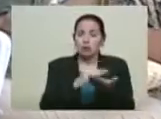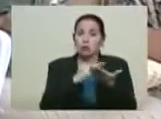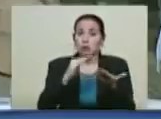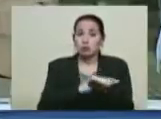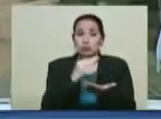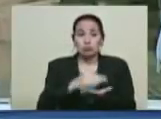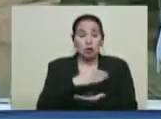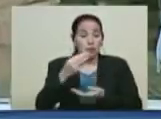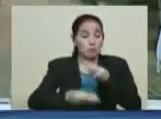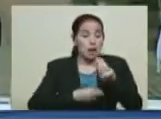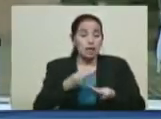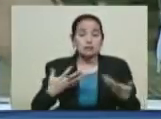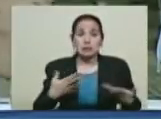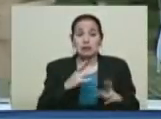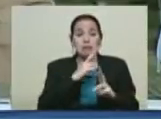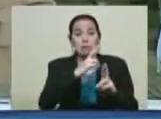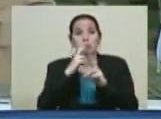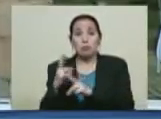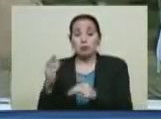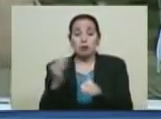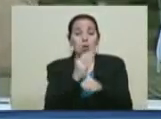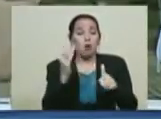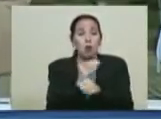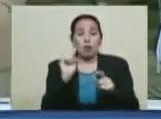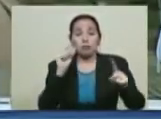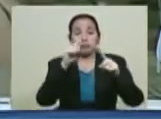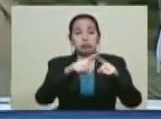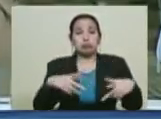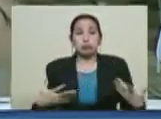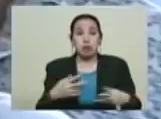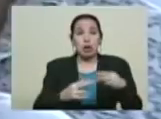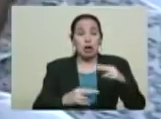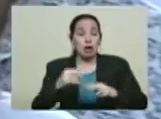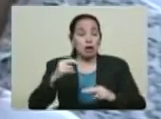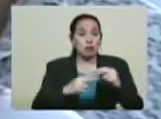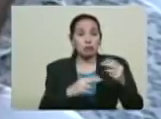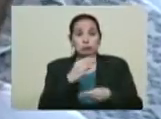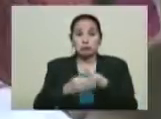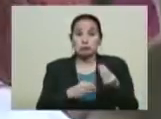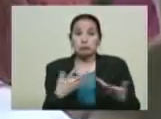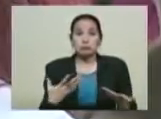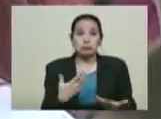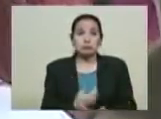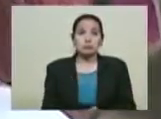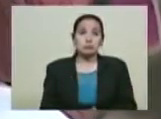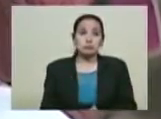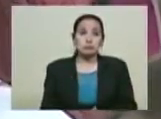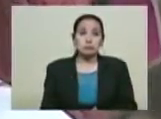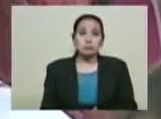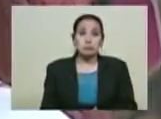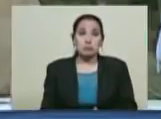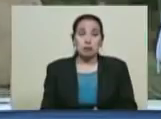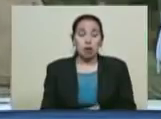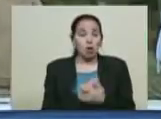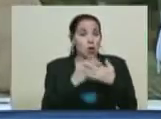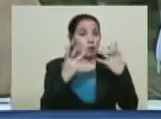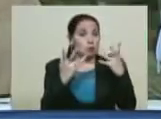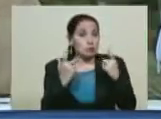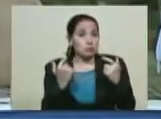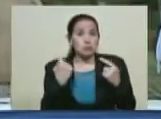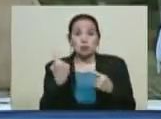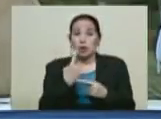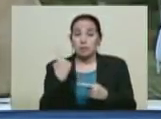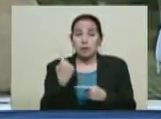pensar y lograr. Lograr que las cosas se logren con nuestras manos. Y solo la